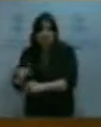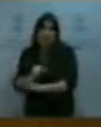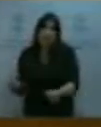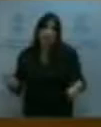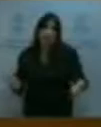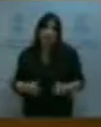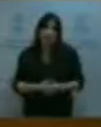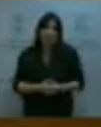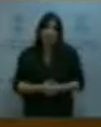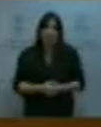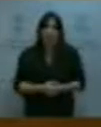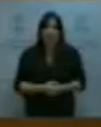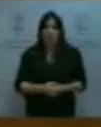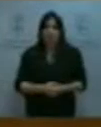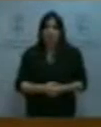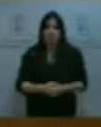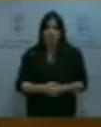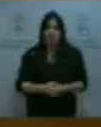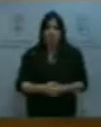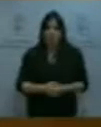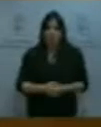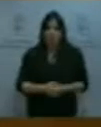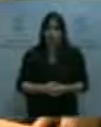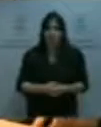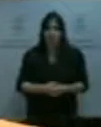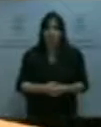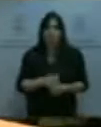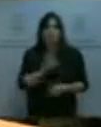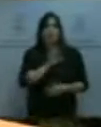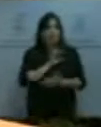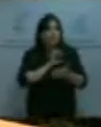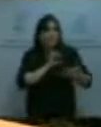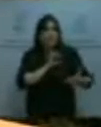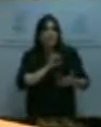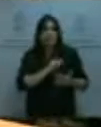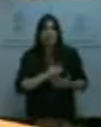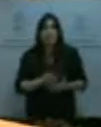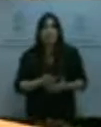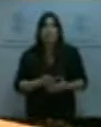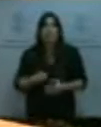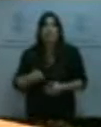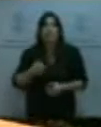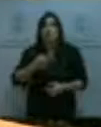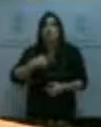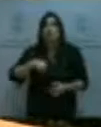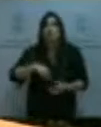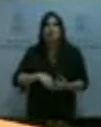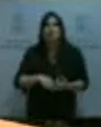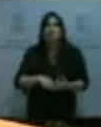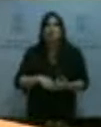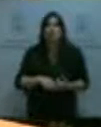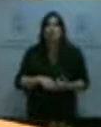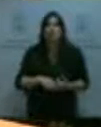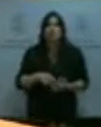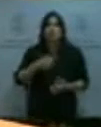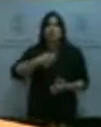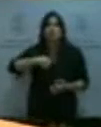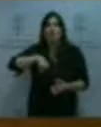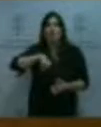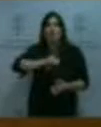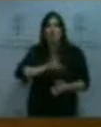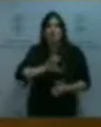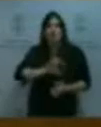Y, señorías, ¿por qué nosotros planteamos a nivel del Estado que haya una modificación